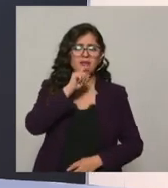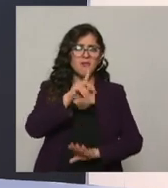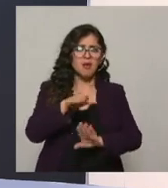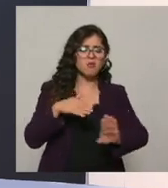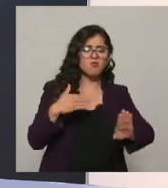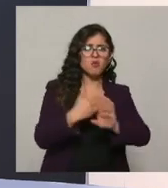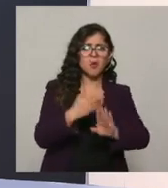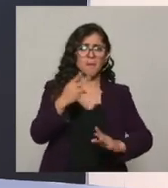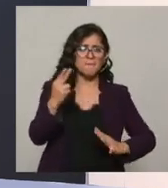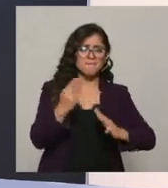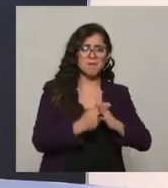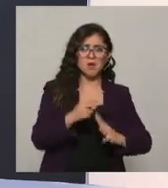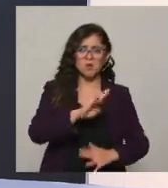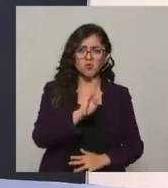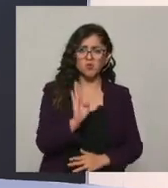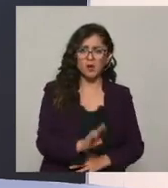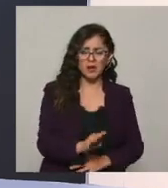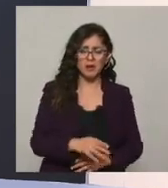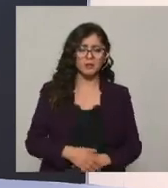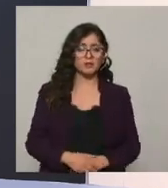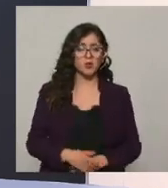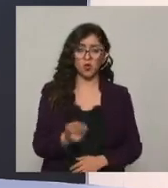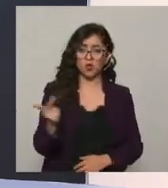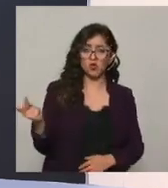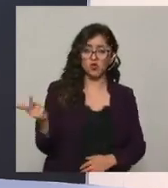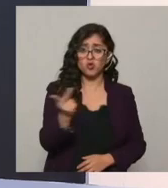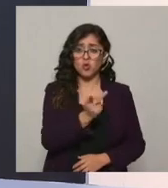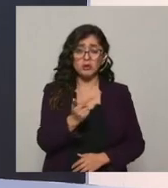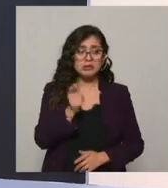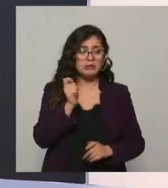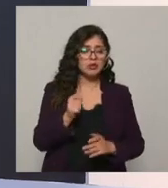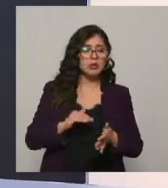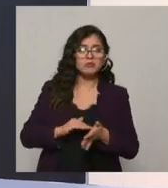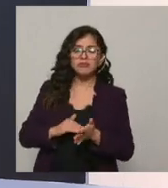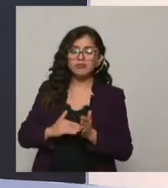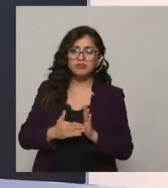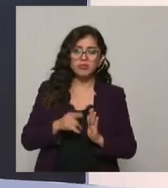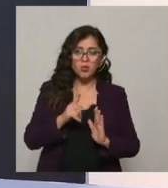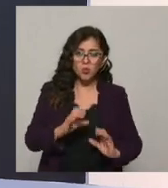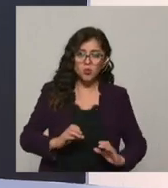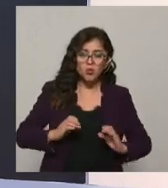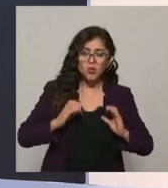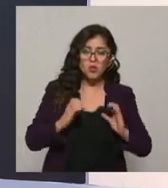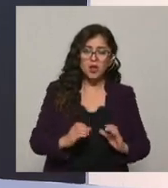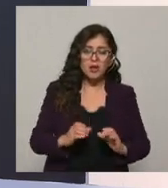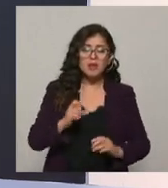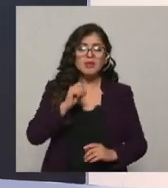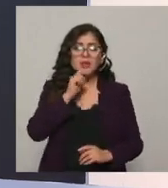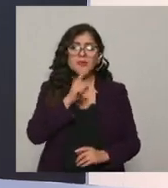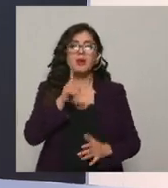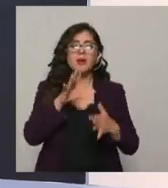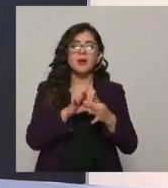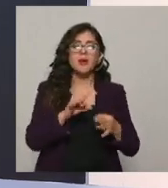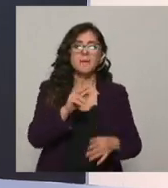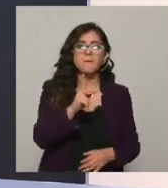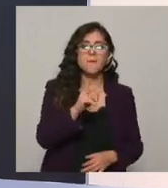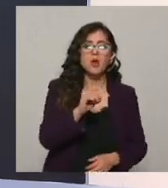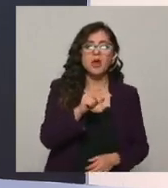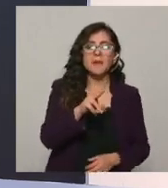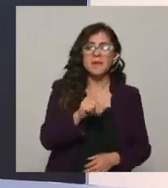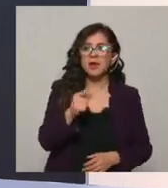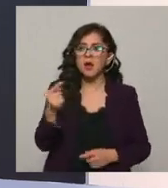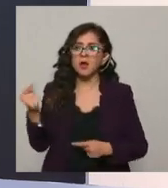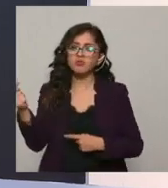de muerte. Ambas están en el ojo del huracán, ambas están también pues en la polémica y en la controversia. Las